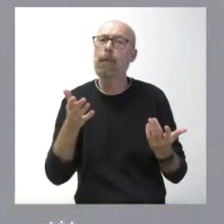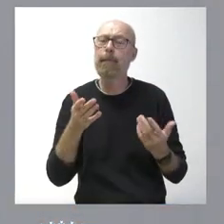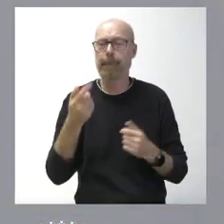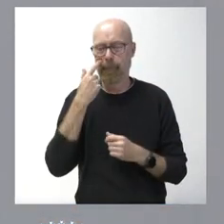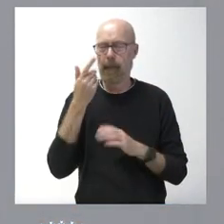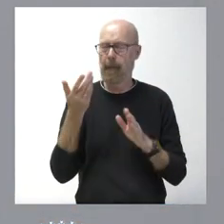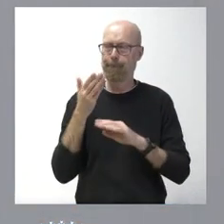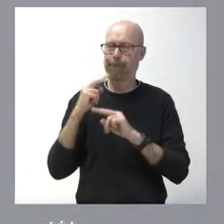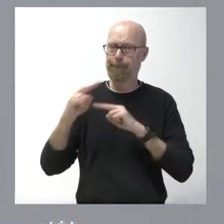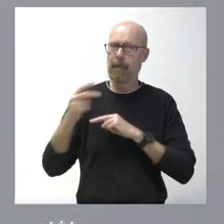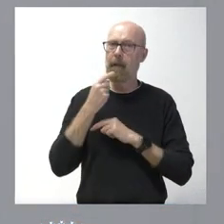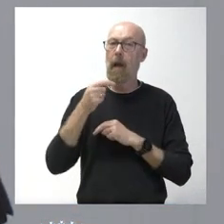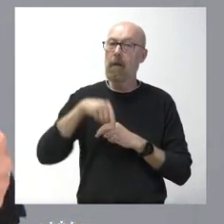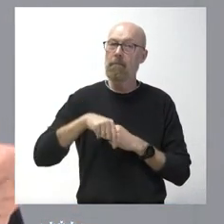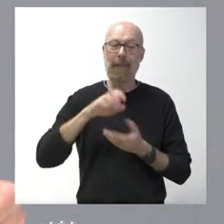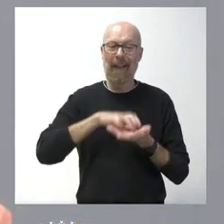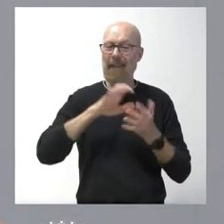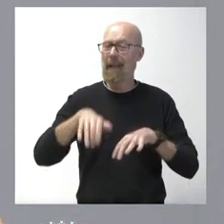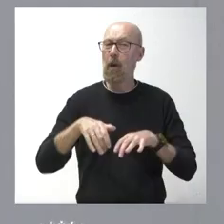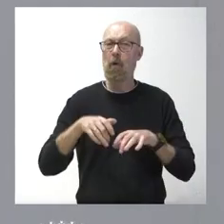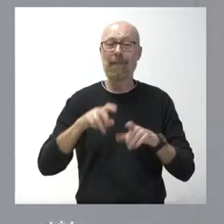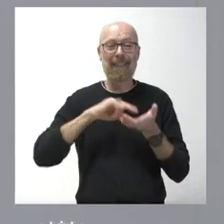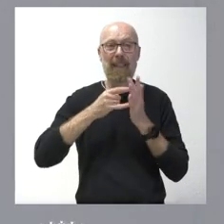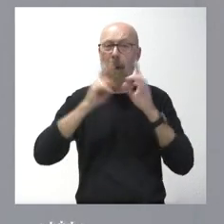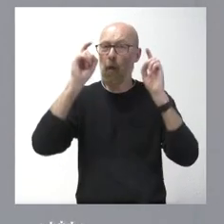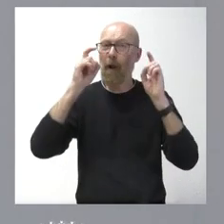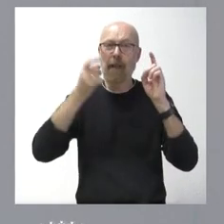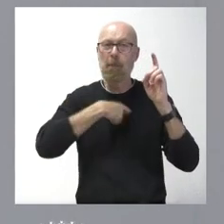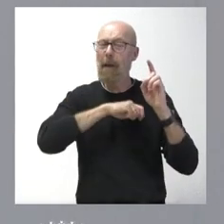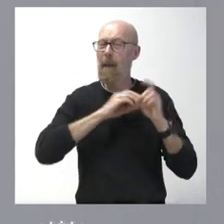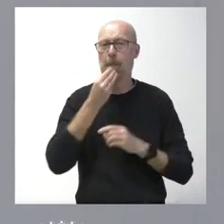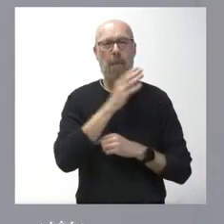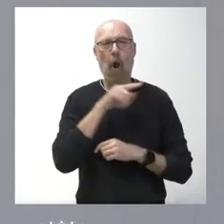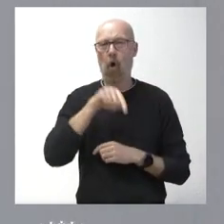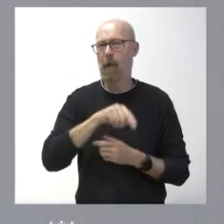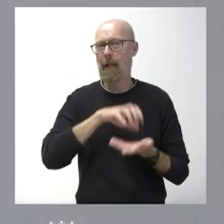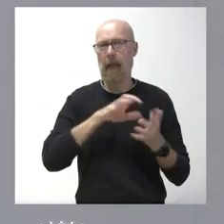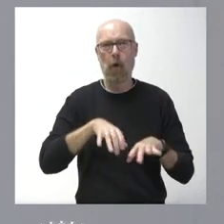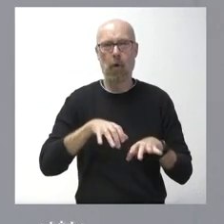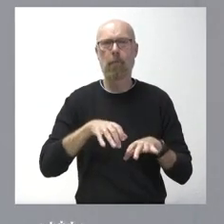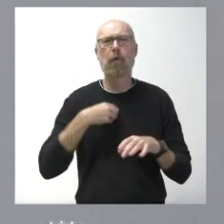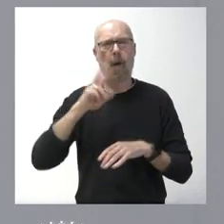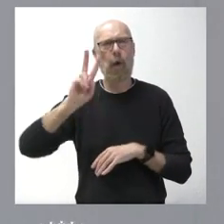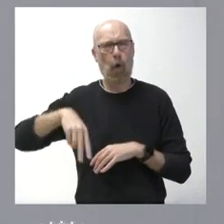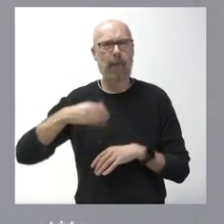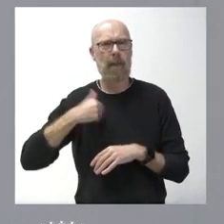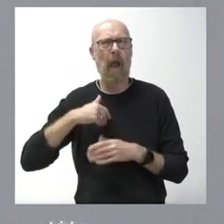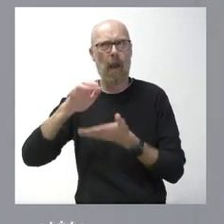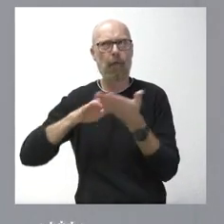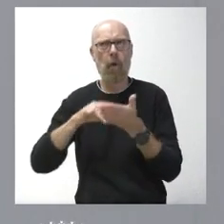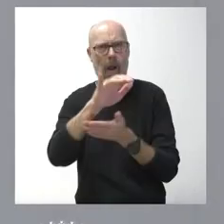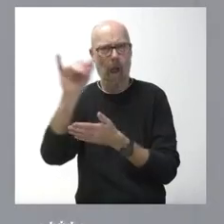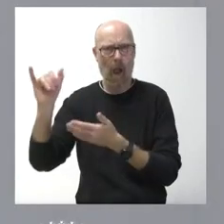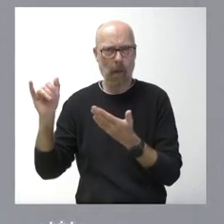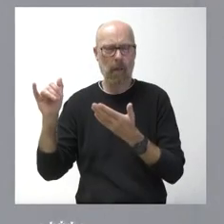tiene hoy el mejor sistema educativo de España si se reconoce internacionalmente Por quienes tienen capacidad de hacer estos informes y que